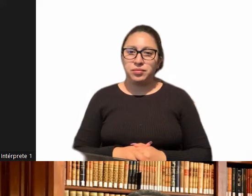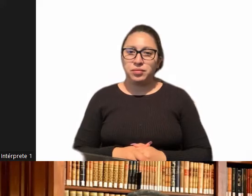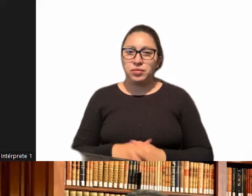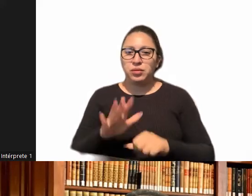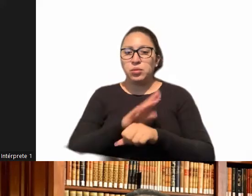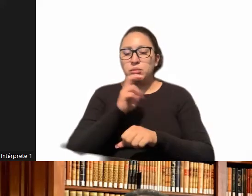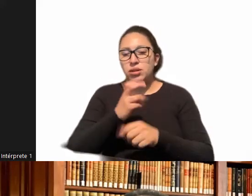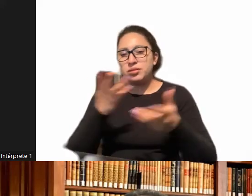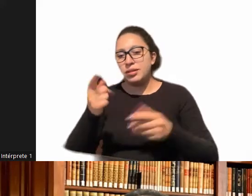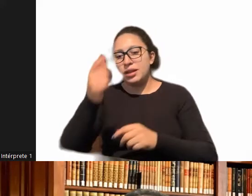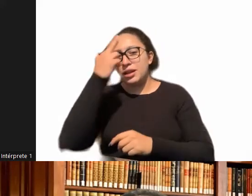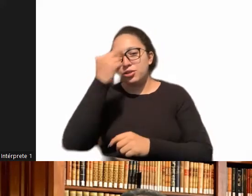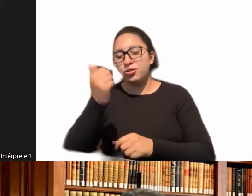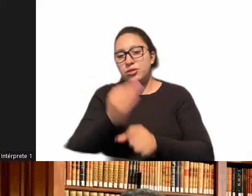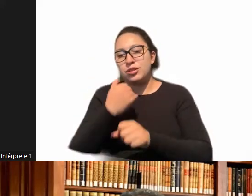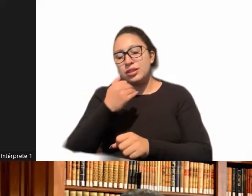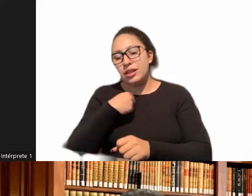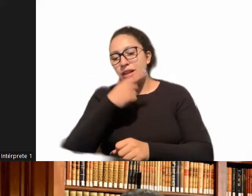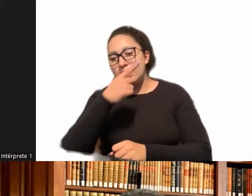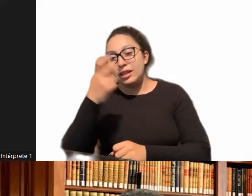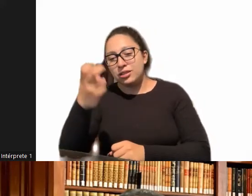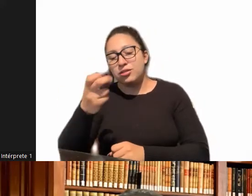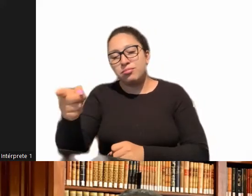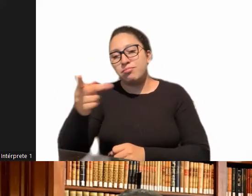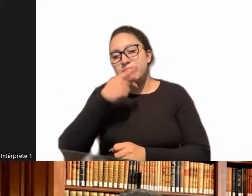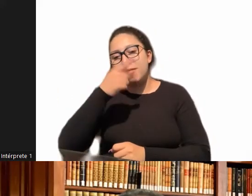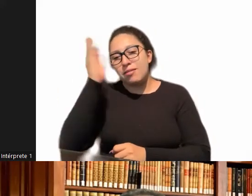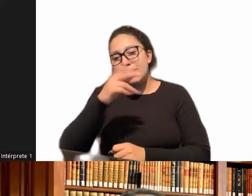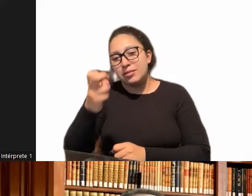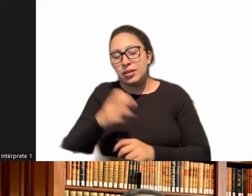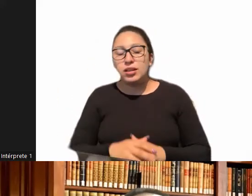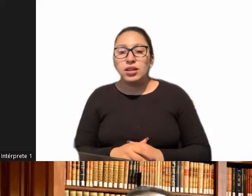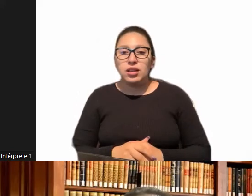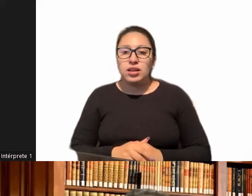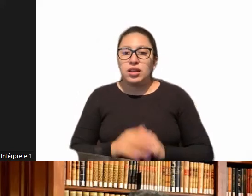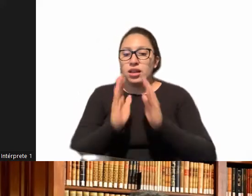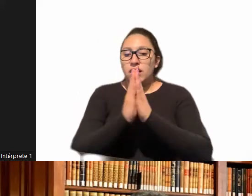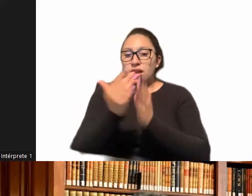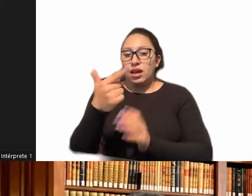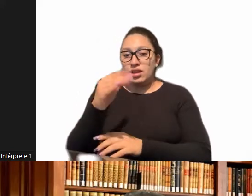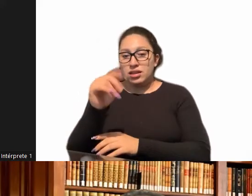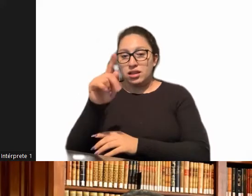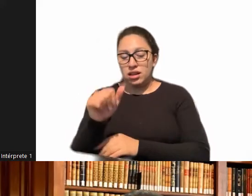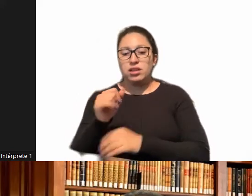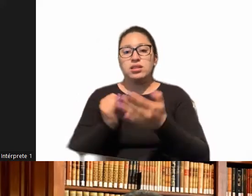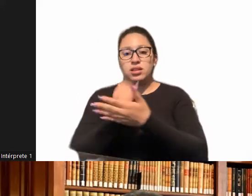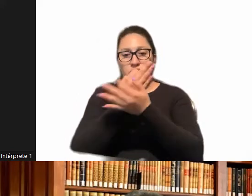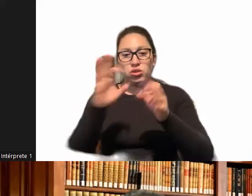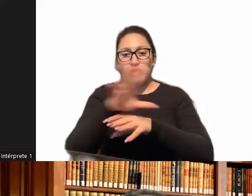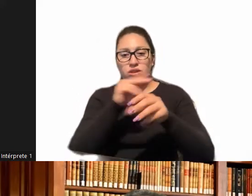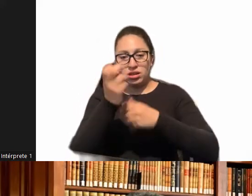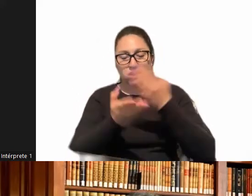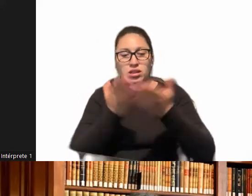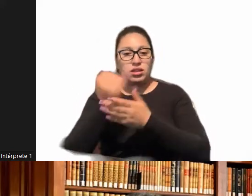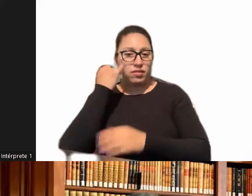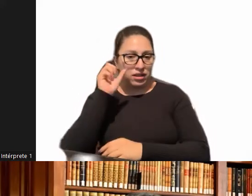argumento. Por otro lado, decir que en la Gaceta están publicadas las iniciativas y demás, pues sí, diputada, pero resulta